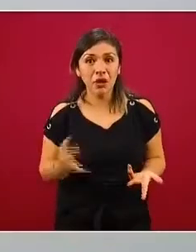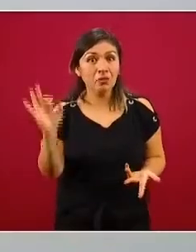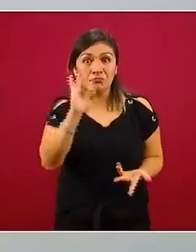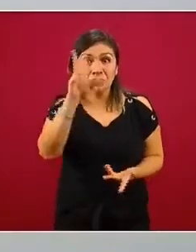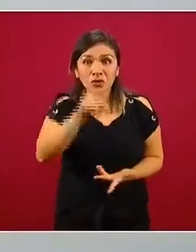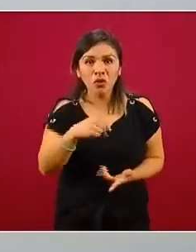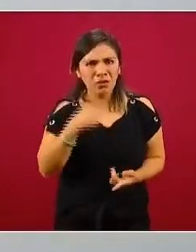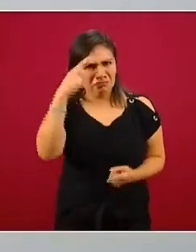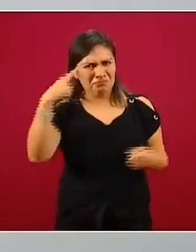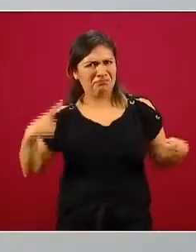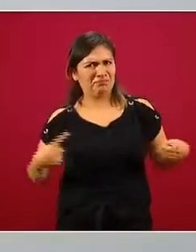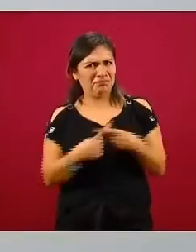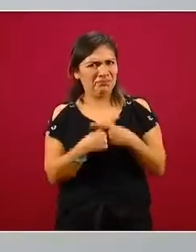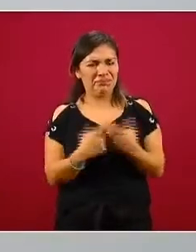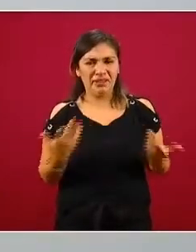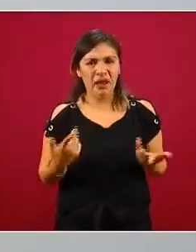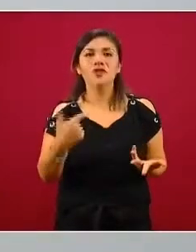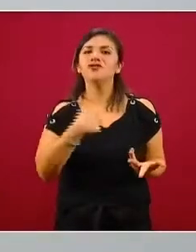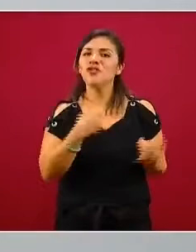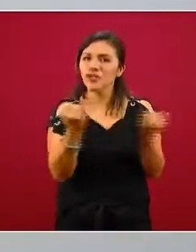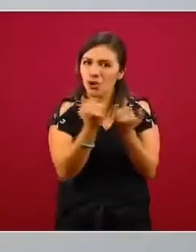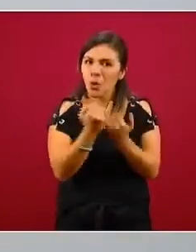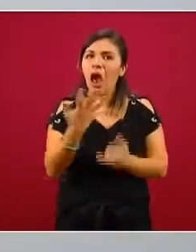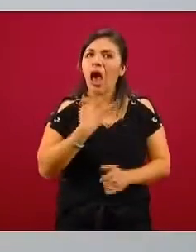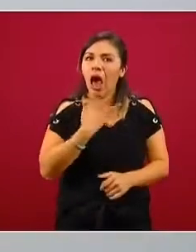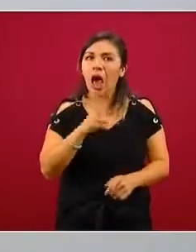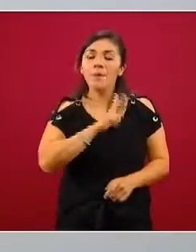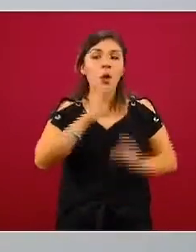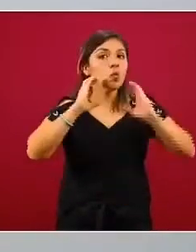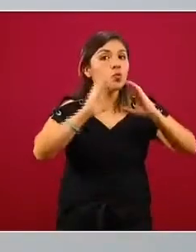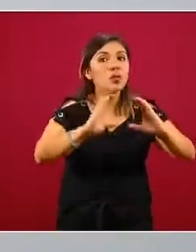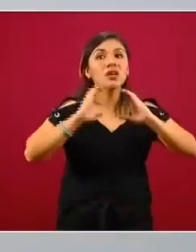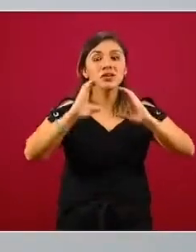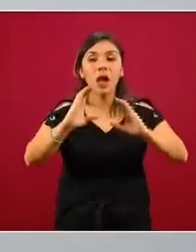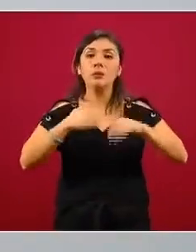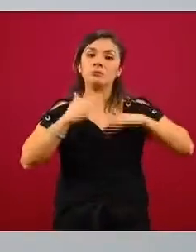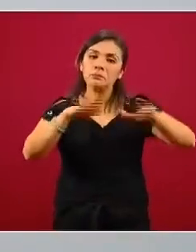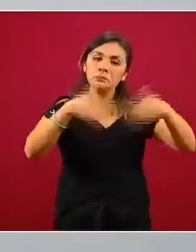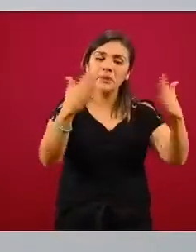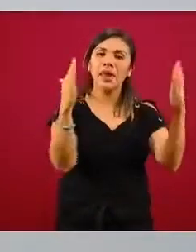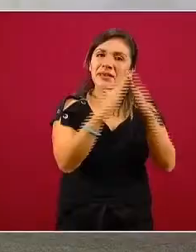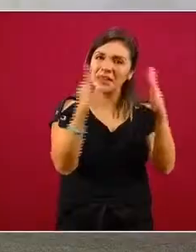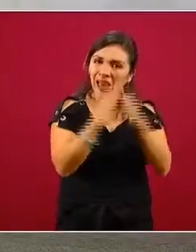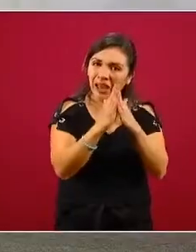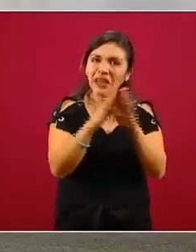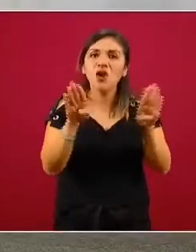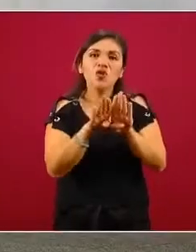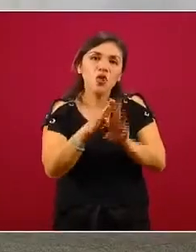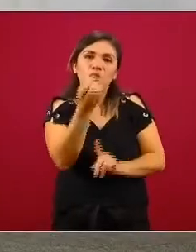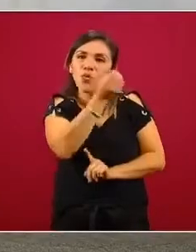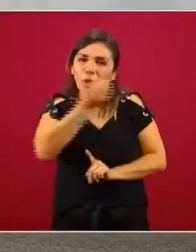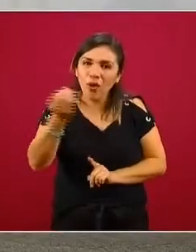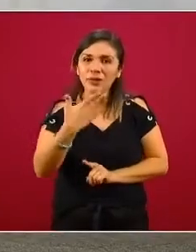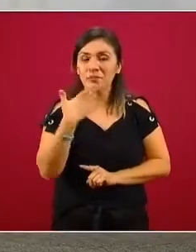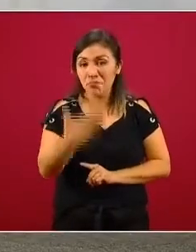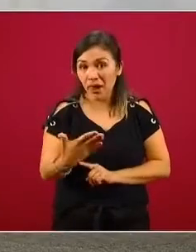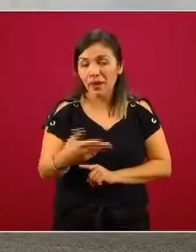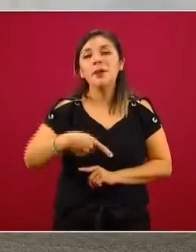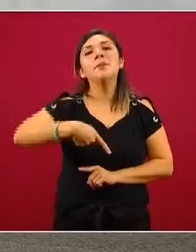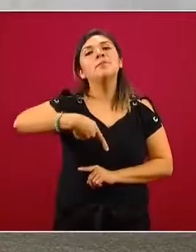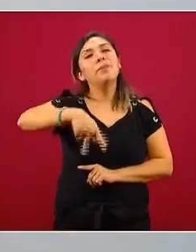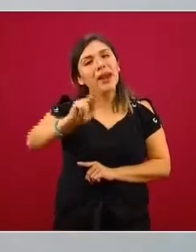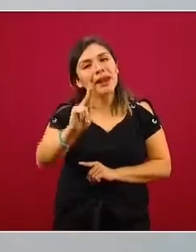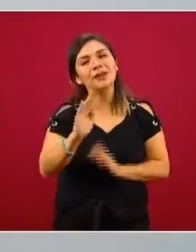seríamos congruentes. Entonces nosotros también tenemos nuestras medidas precautorias cuando llegamos a casa, por supuesto. Pero por